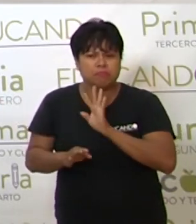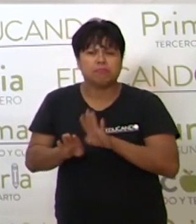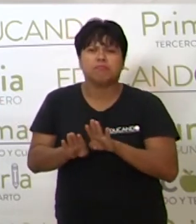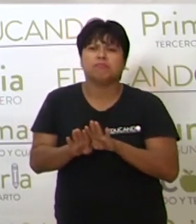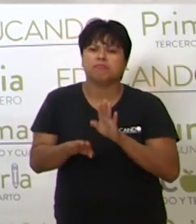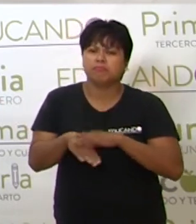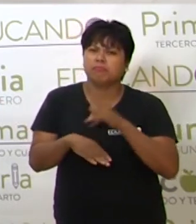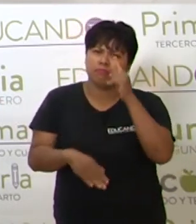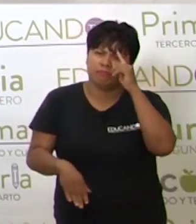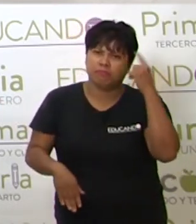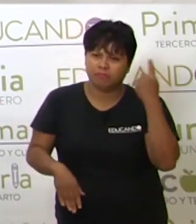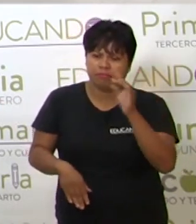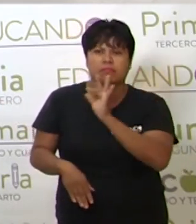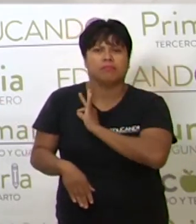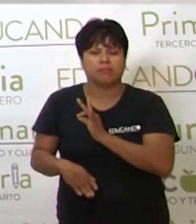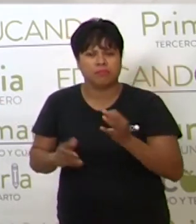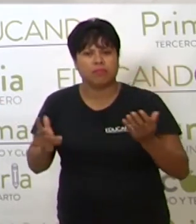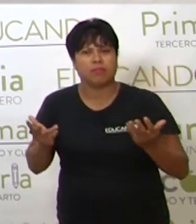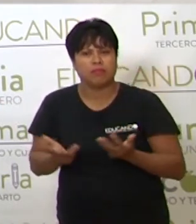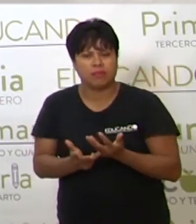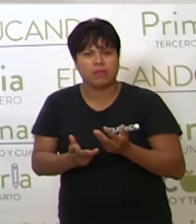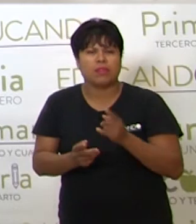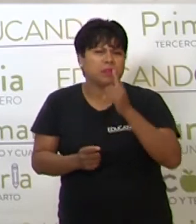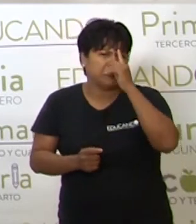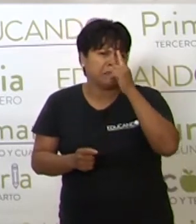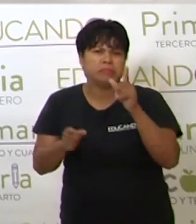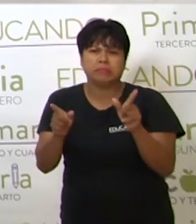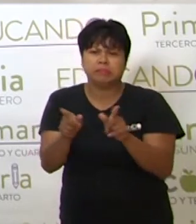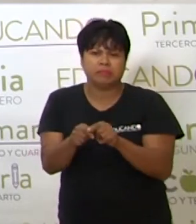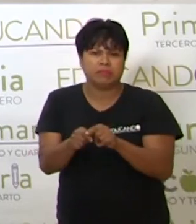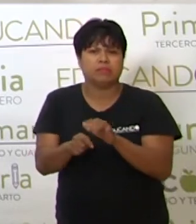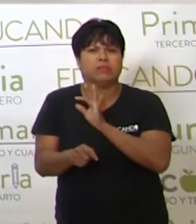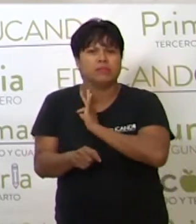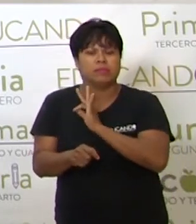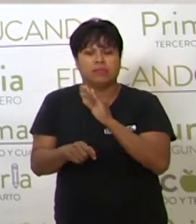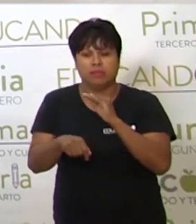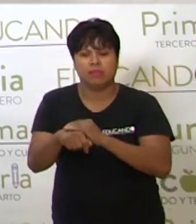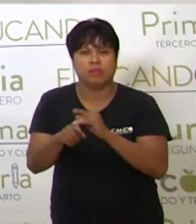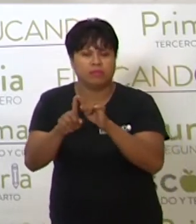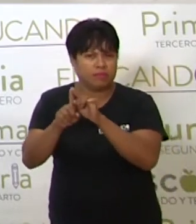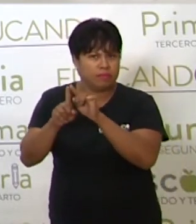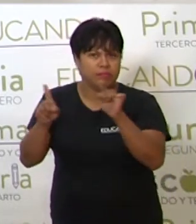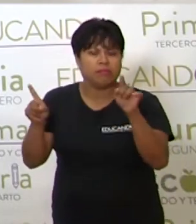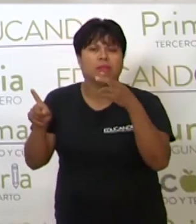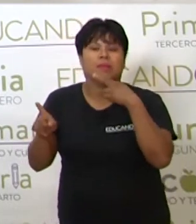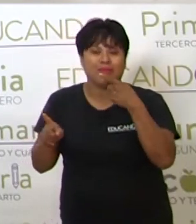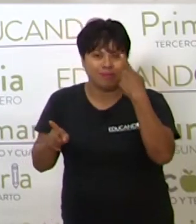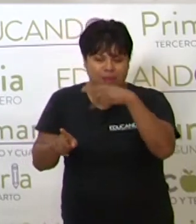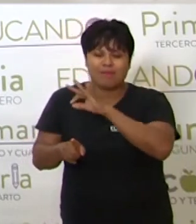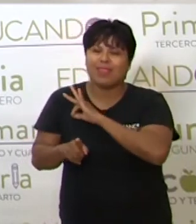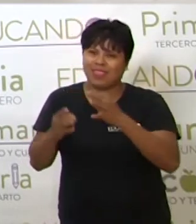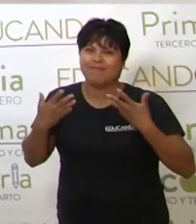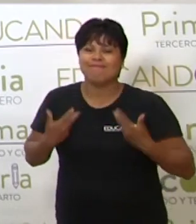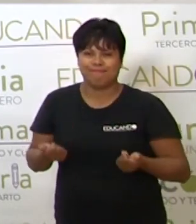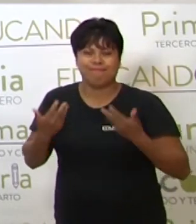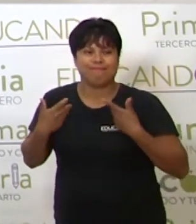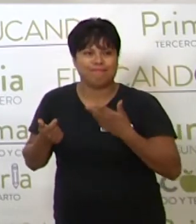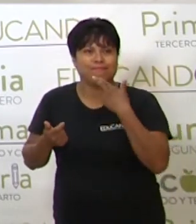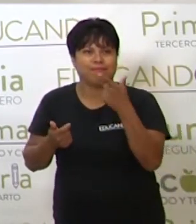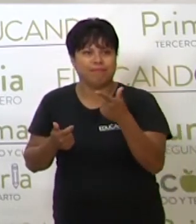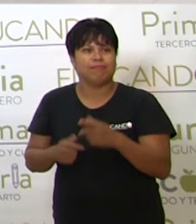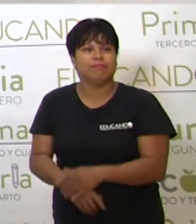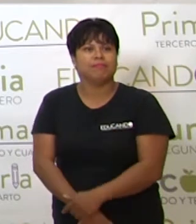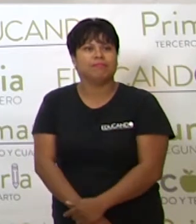si se dan cuenta lo podemos hacer súper sencillo voy a poner una mejor línea aquí para que podamos tener un poquito más de